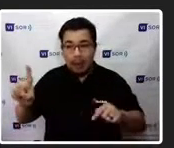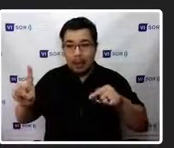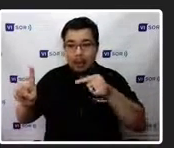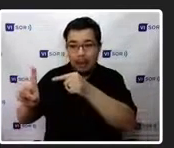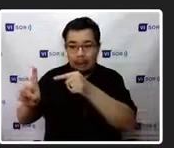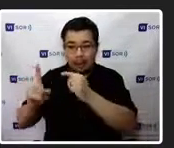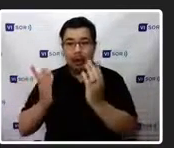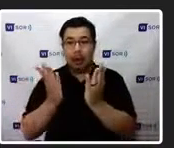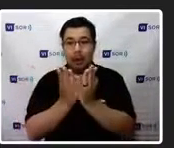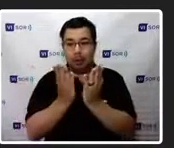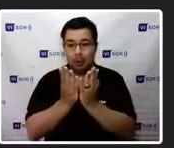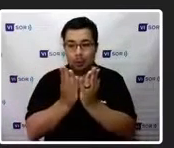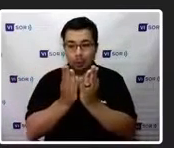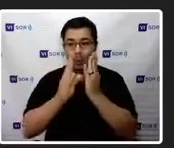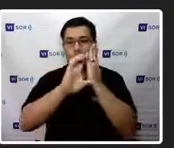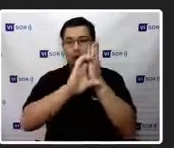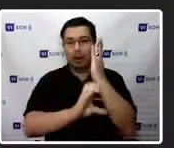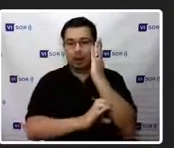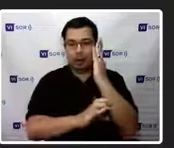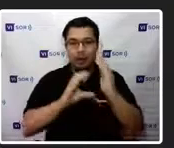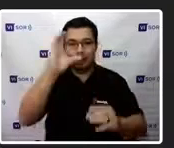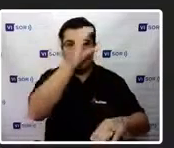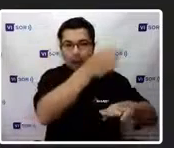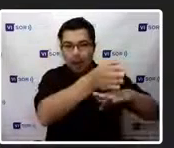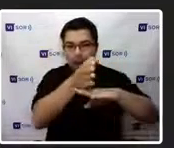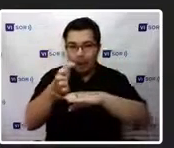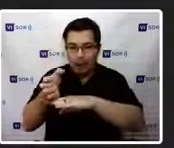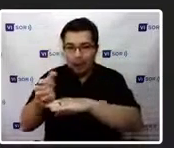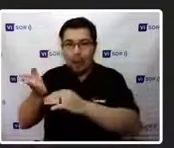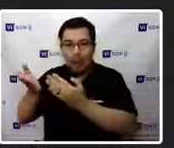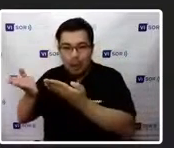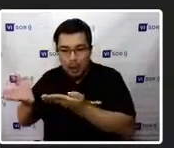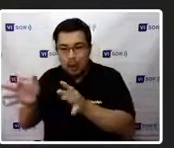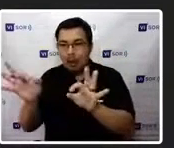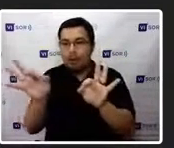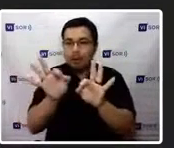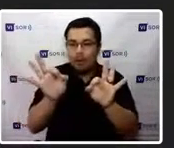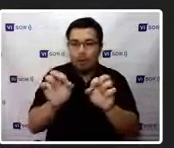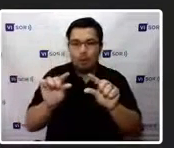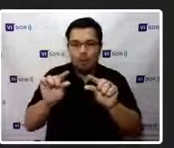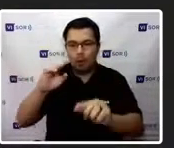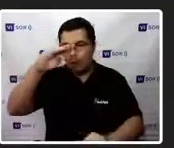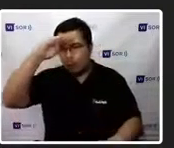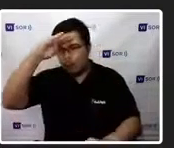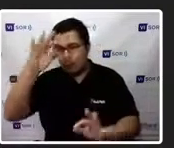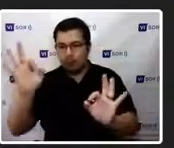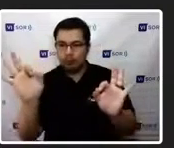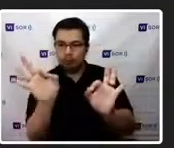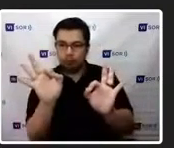día, ¿no es cierto?, nos va a contar un poquito su experiencia. Juan, estás conectado, ¿cierto?